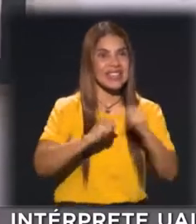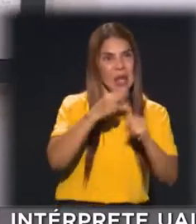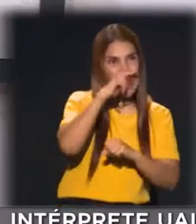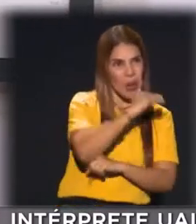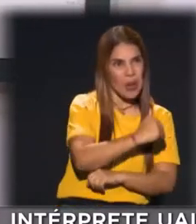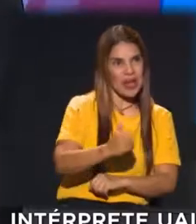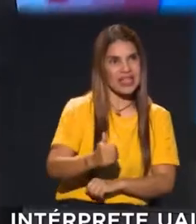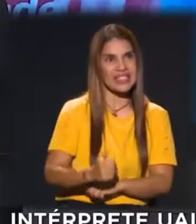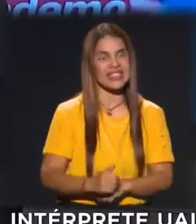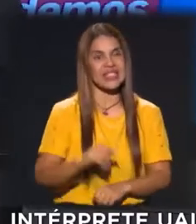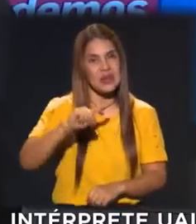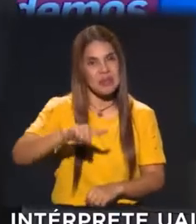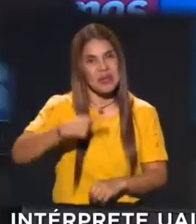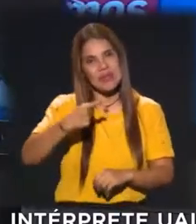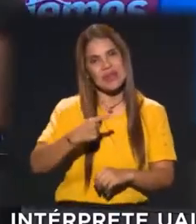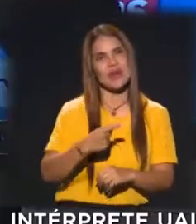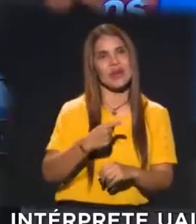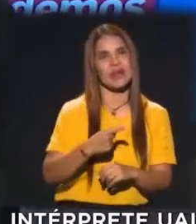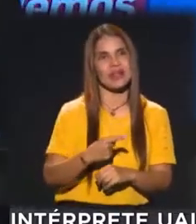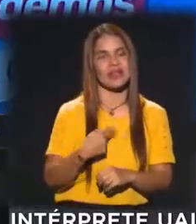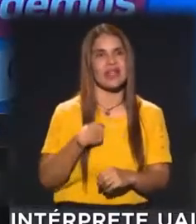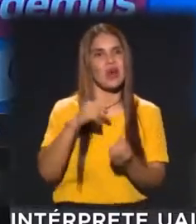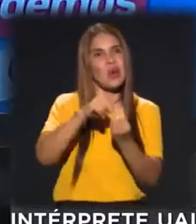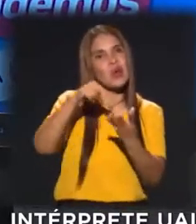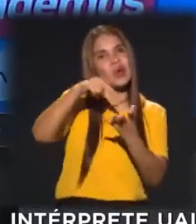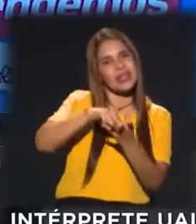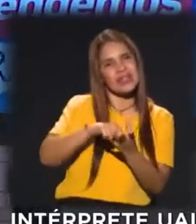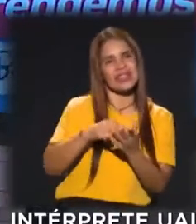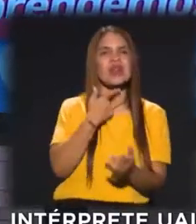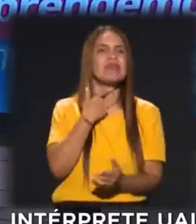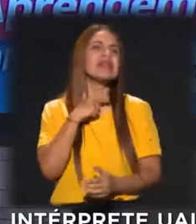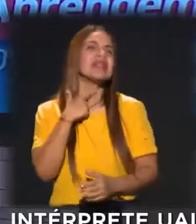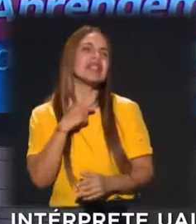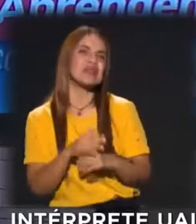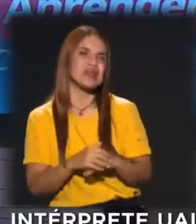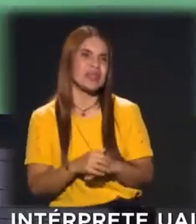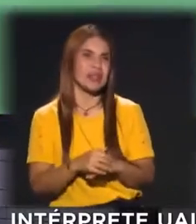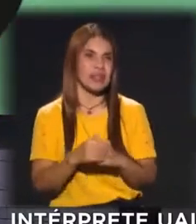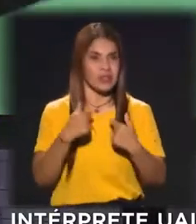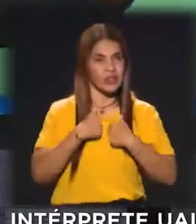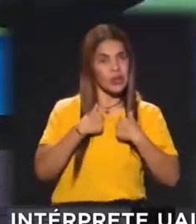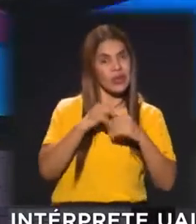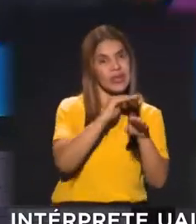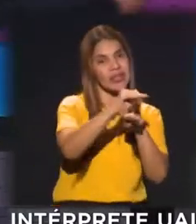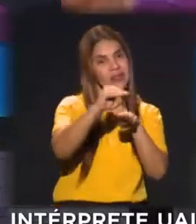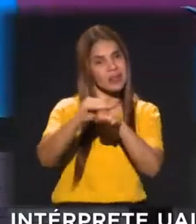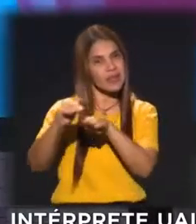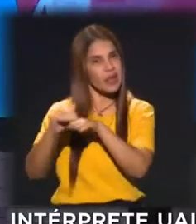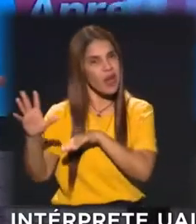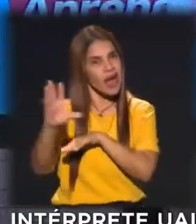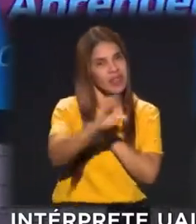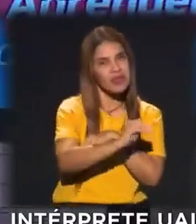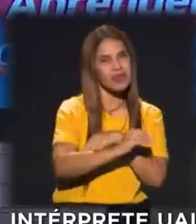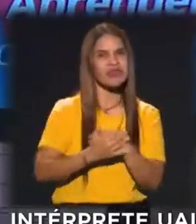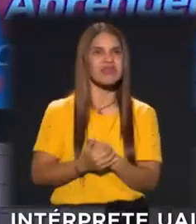los niños. Claro que sí. Bueno, primero vale la pena hacerlo desde su contexto, de lo que a usted más le guste. El caso de nosotros, invitamos a que